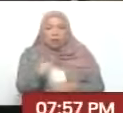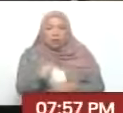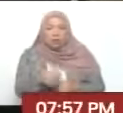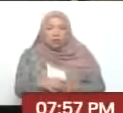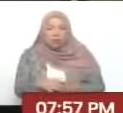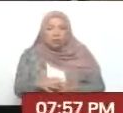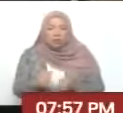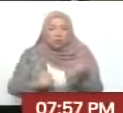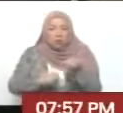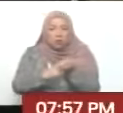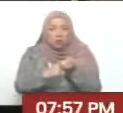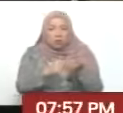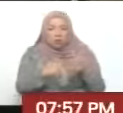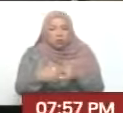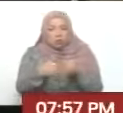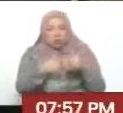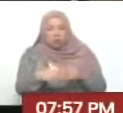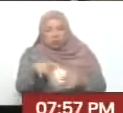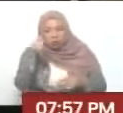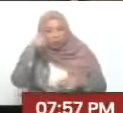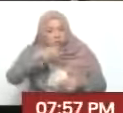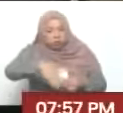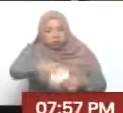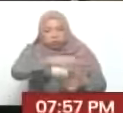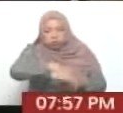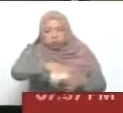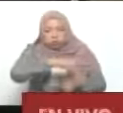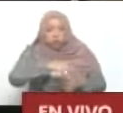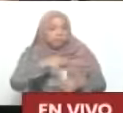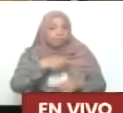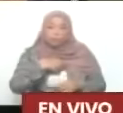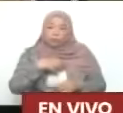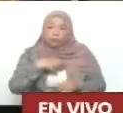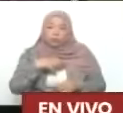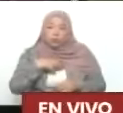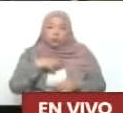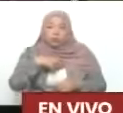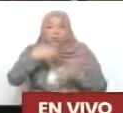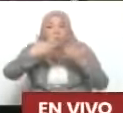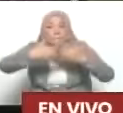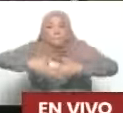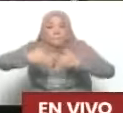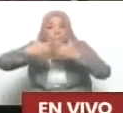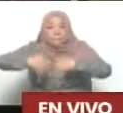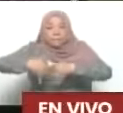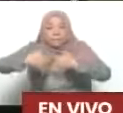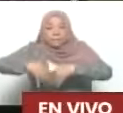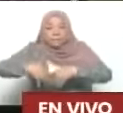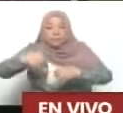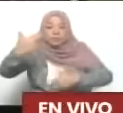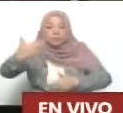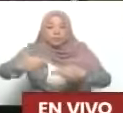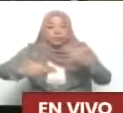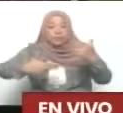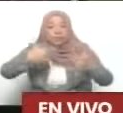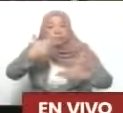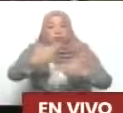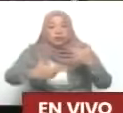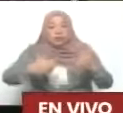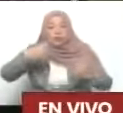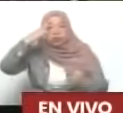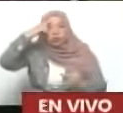los que mandan en Estados Unidos, que no es el pueblo, que son grandes empresas, muchas de ellas armamentísticas. Los